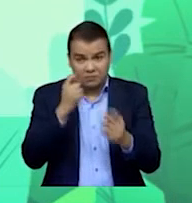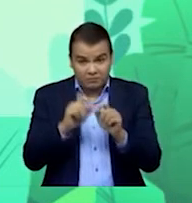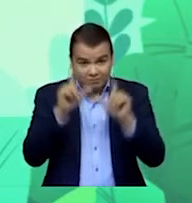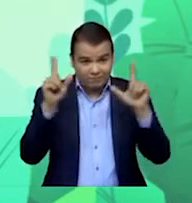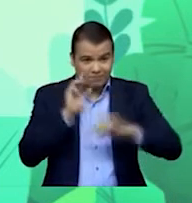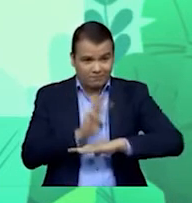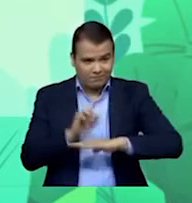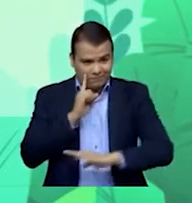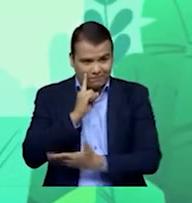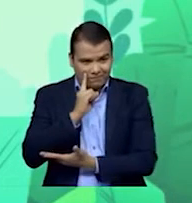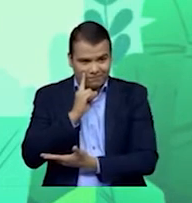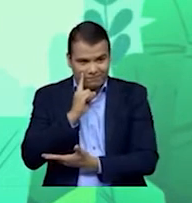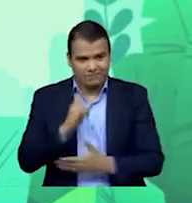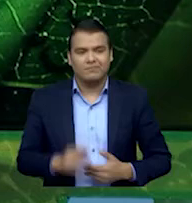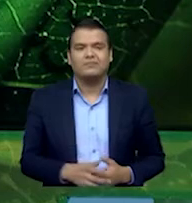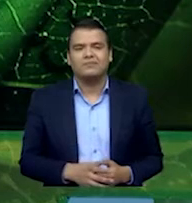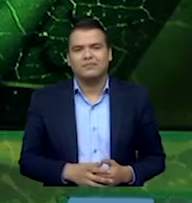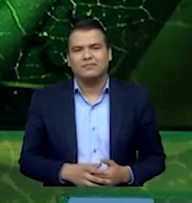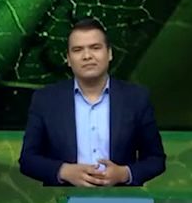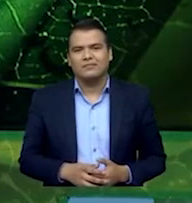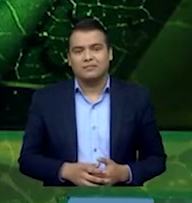valle más verde puntocom